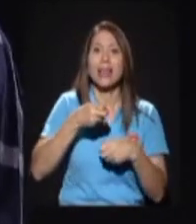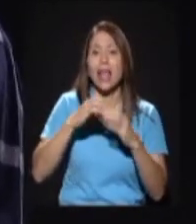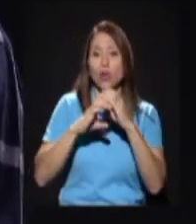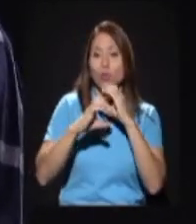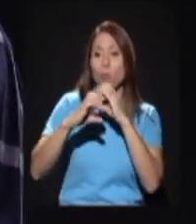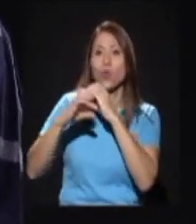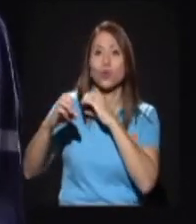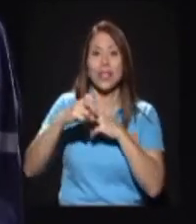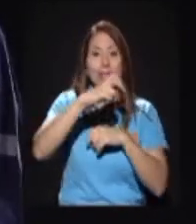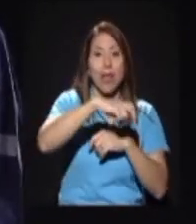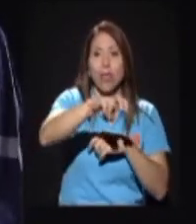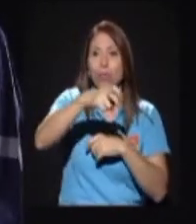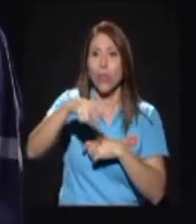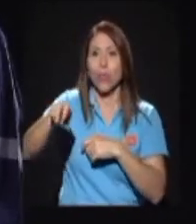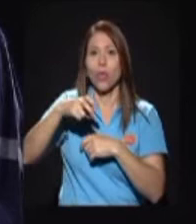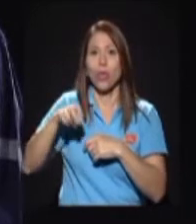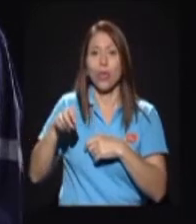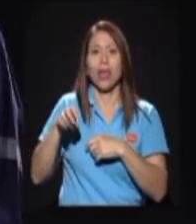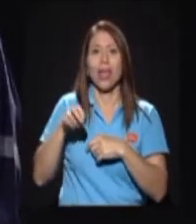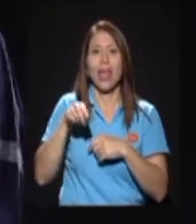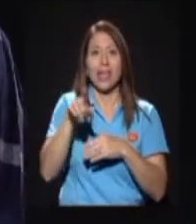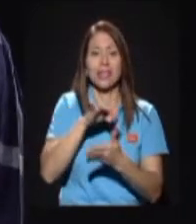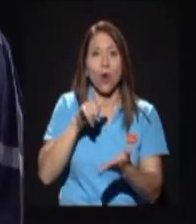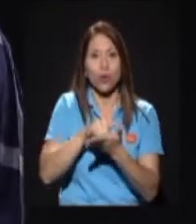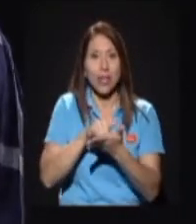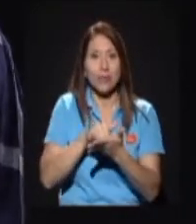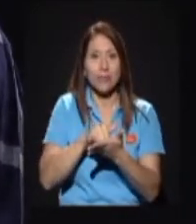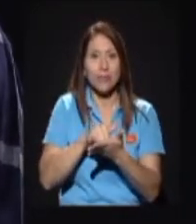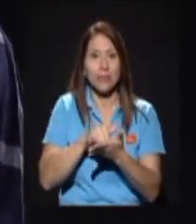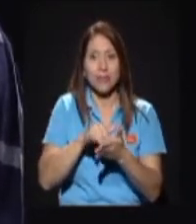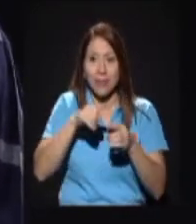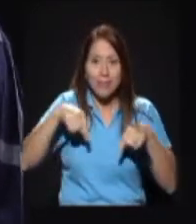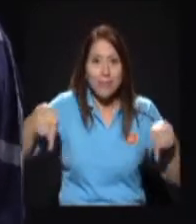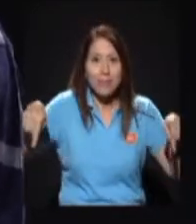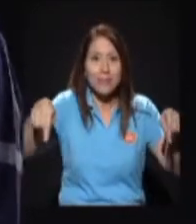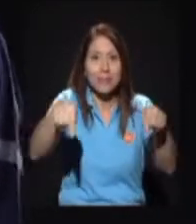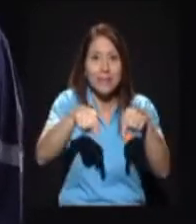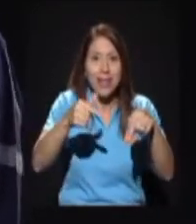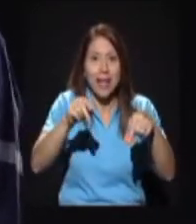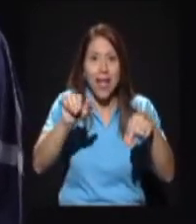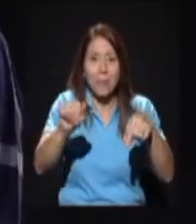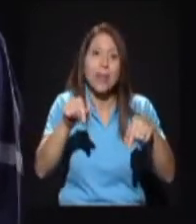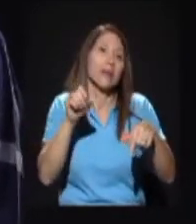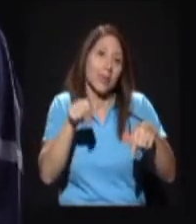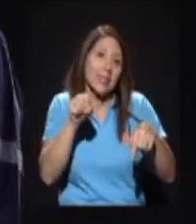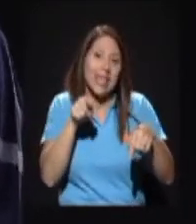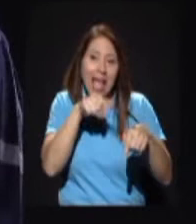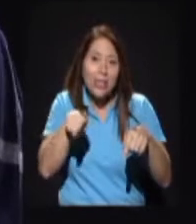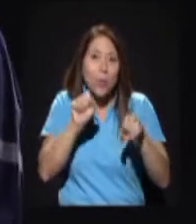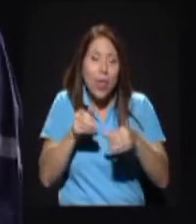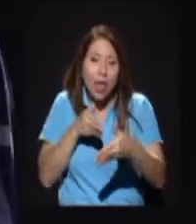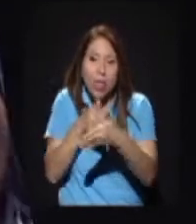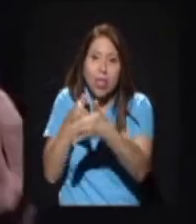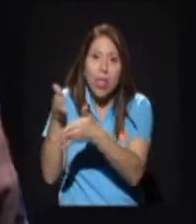José, sí, eso va a tener un impacto negativo sobre algunas de las empresas de buses que han estado dando el servicio por ahora. Entonces uno dice,